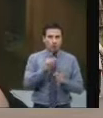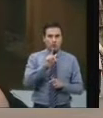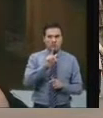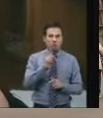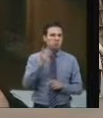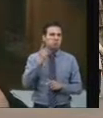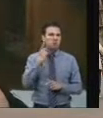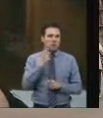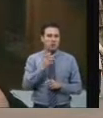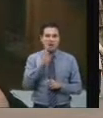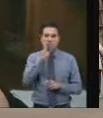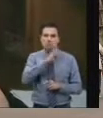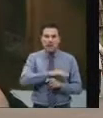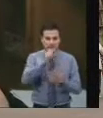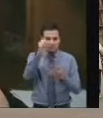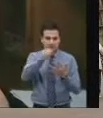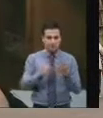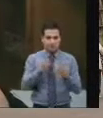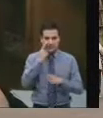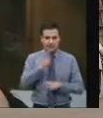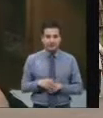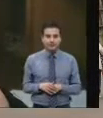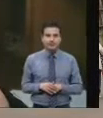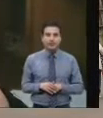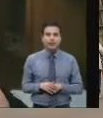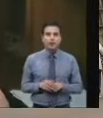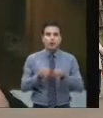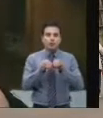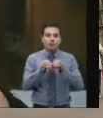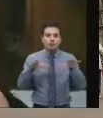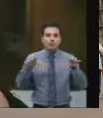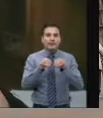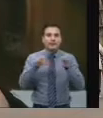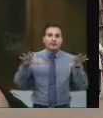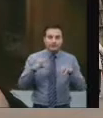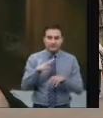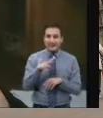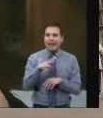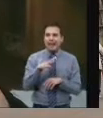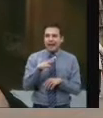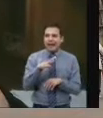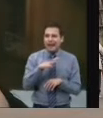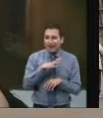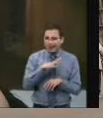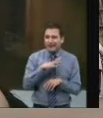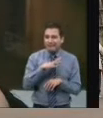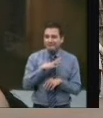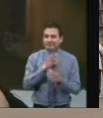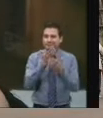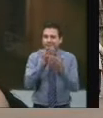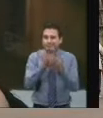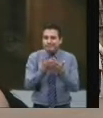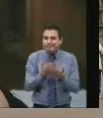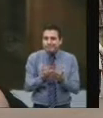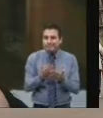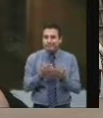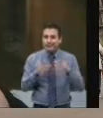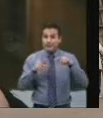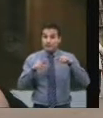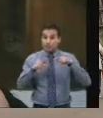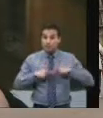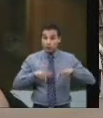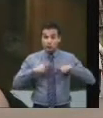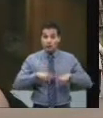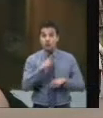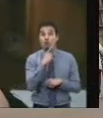político. En las publicaciones existían elementos de identidad que ponen en tela de juicio que se traten de ideas propias y espontáneas